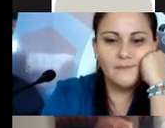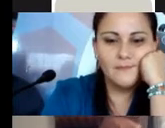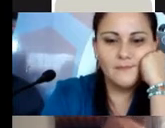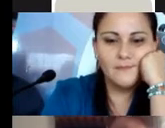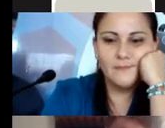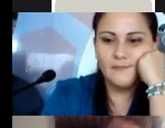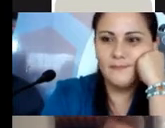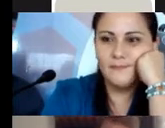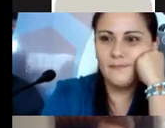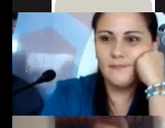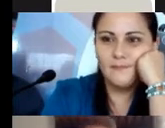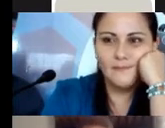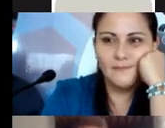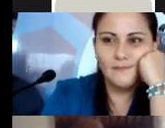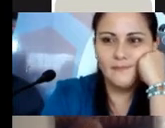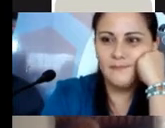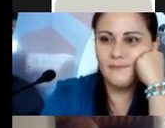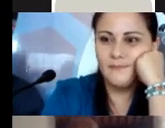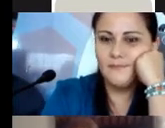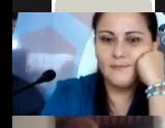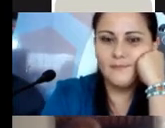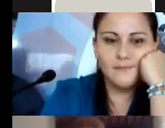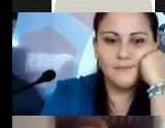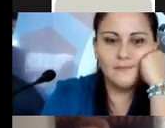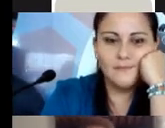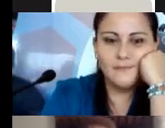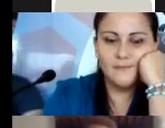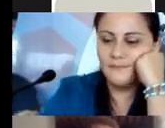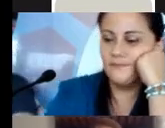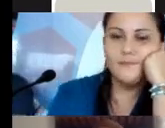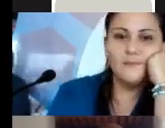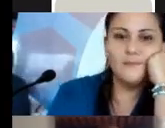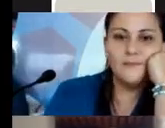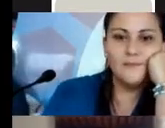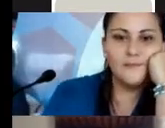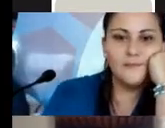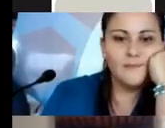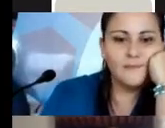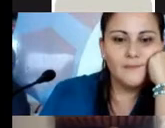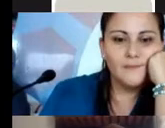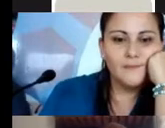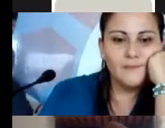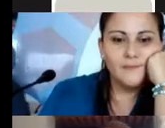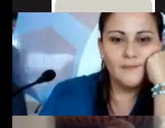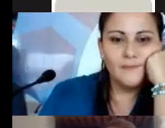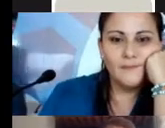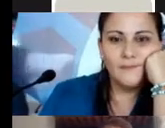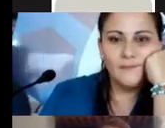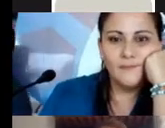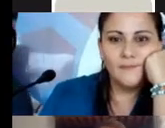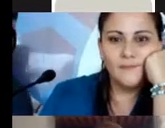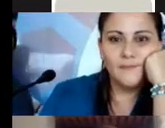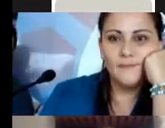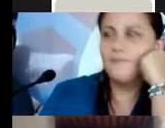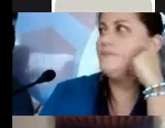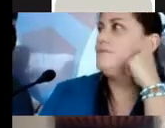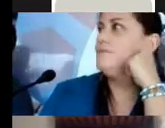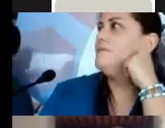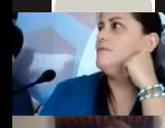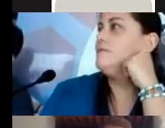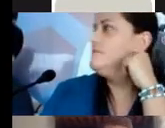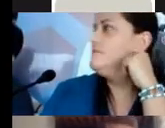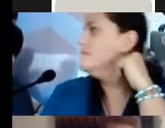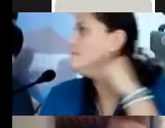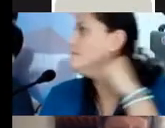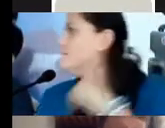de viento no son extraíbles, pero son parte del sistema postural. Alcanzar objetivos a veces requiere de una